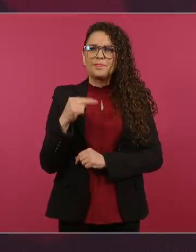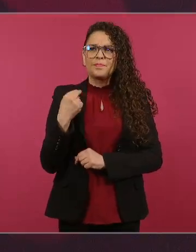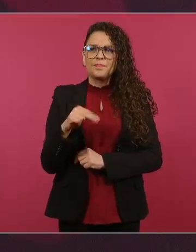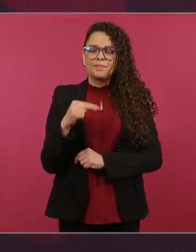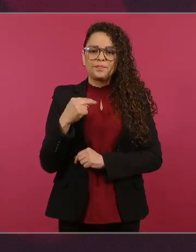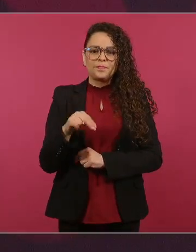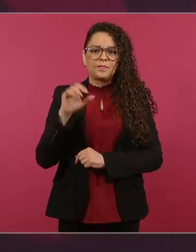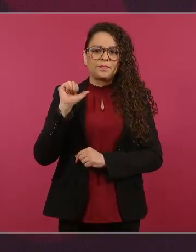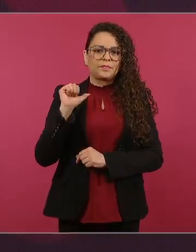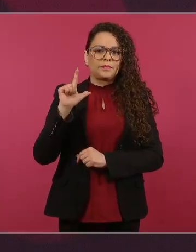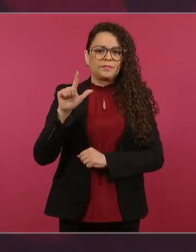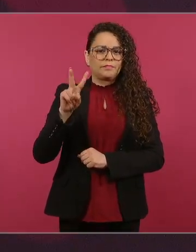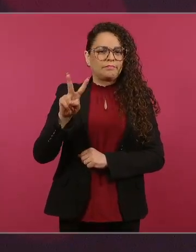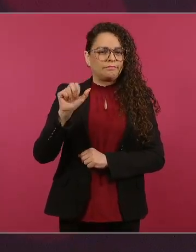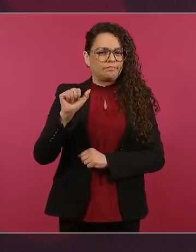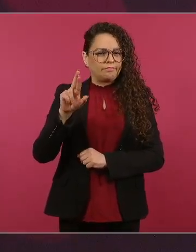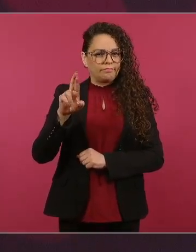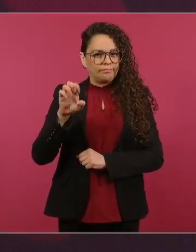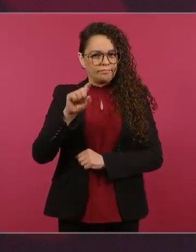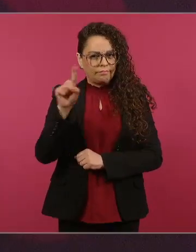Álvarez y Casa.